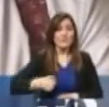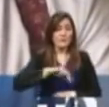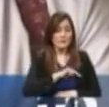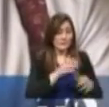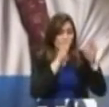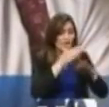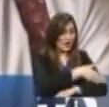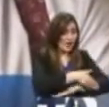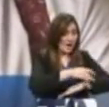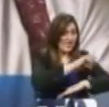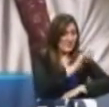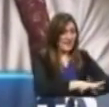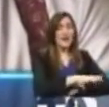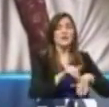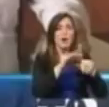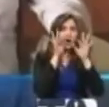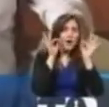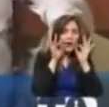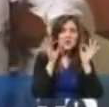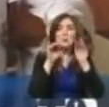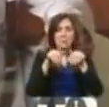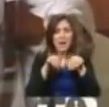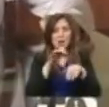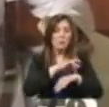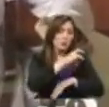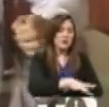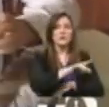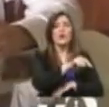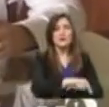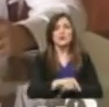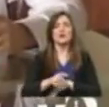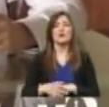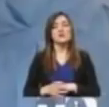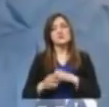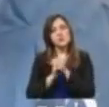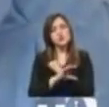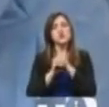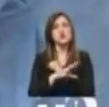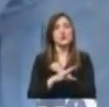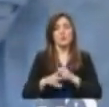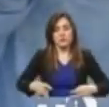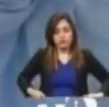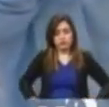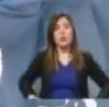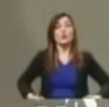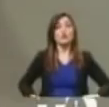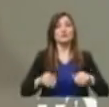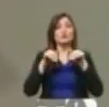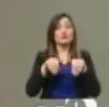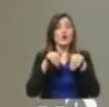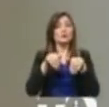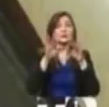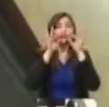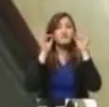para atender a esa gran cantidad de animales. Él nos explica que hay una campaña permanente de esterilización para perros y